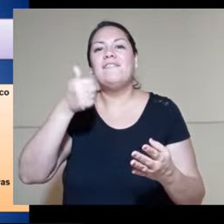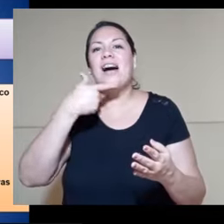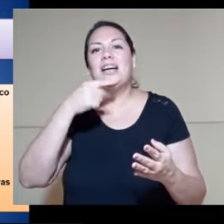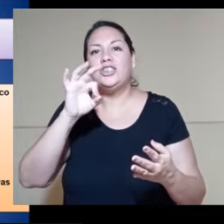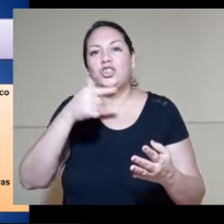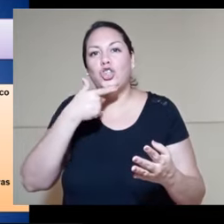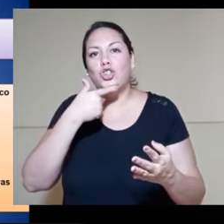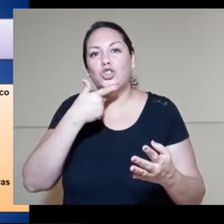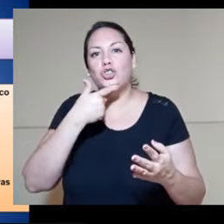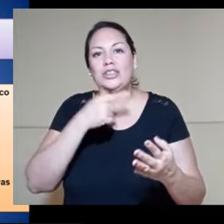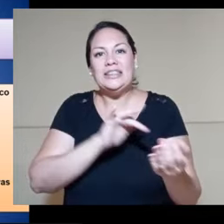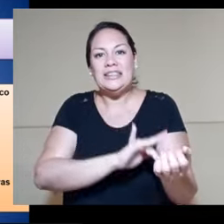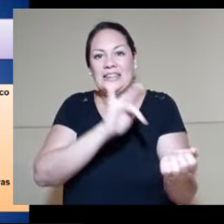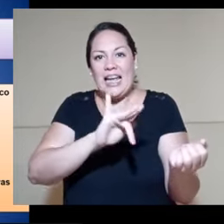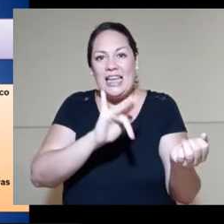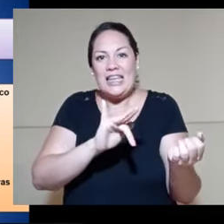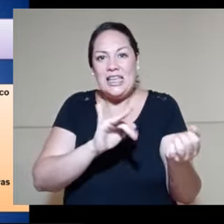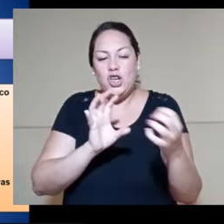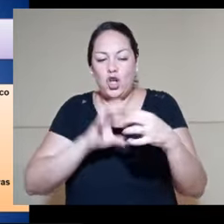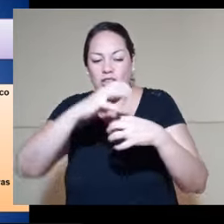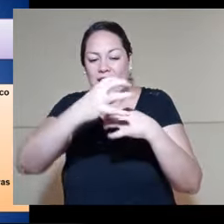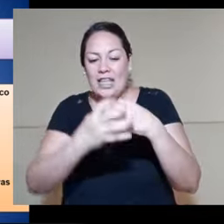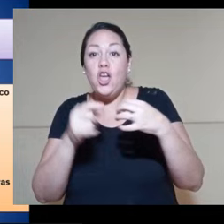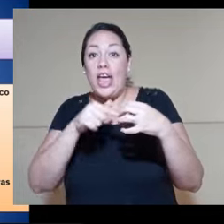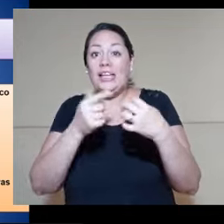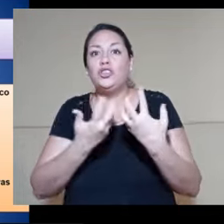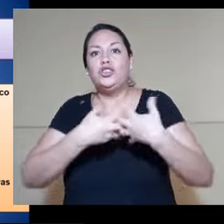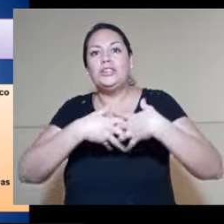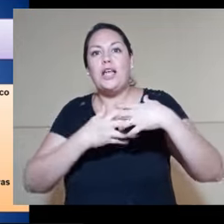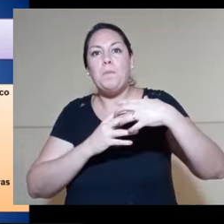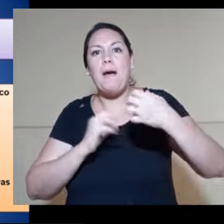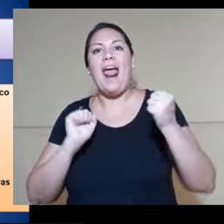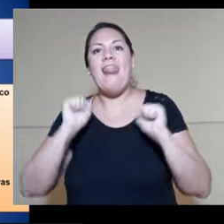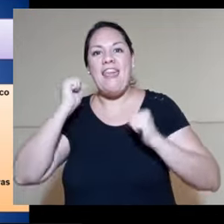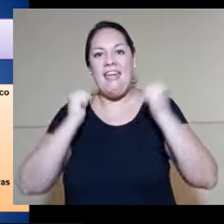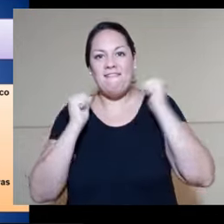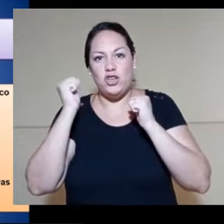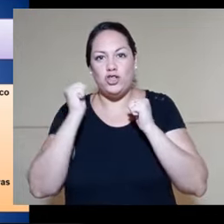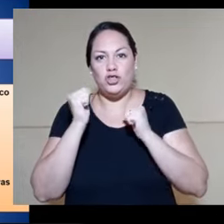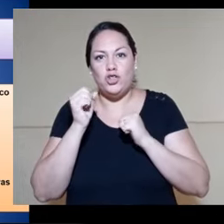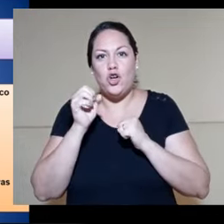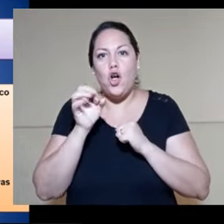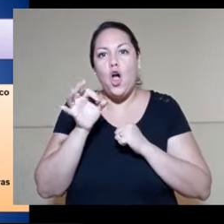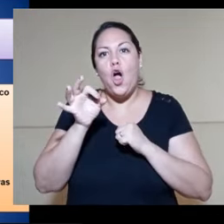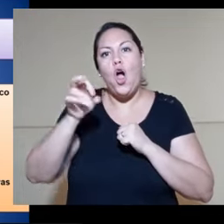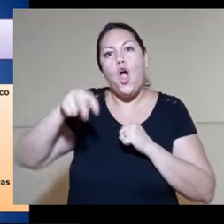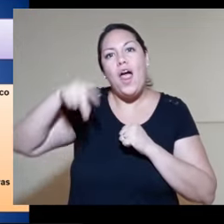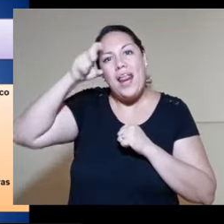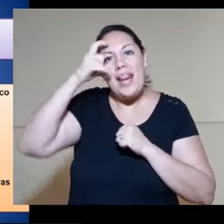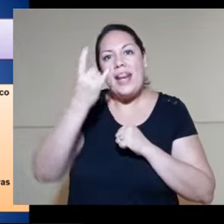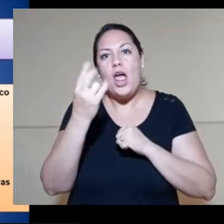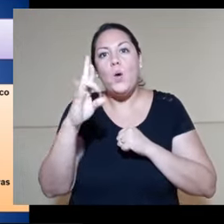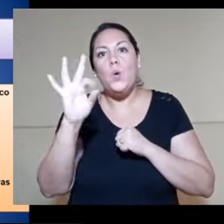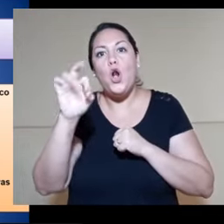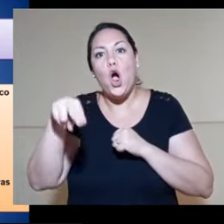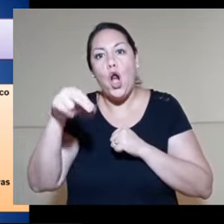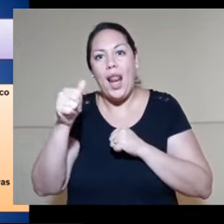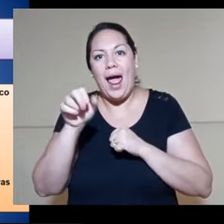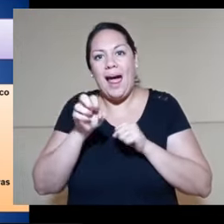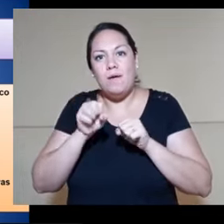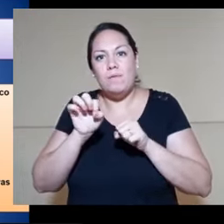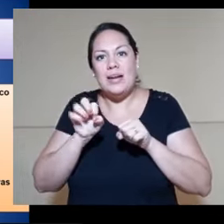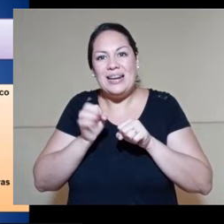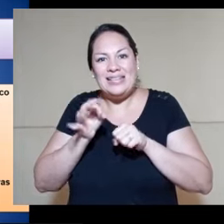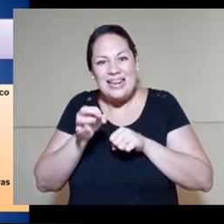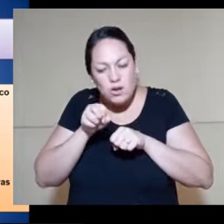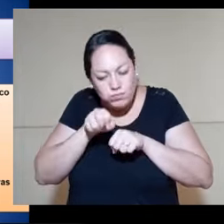Todo eso, más vasos sanguíneos, más otro tipo de tejidos, lo que forman el tejido nervioso. Pero bueno, la neurona tiene esa forma